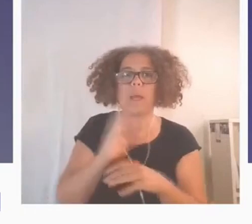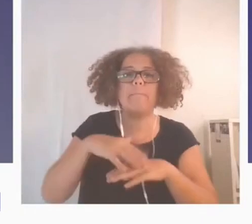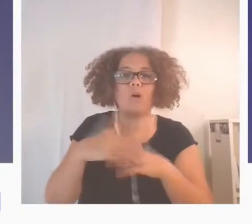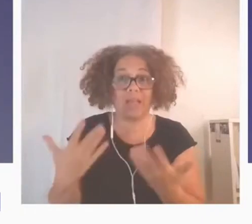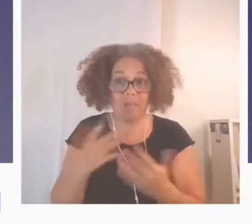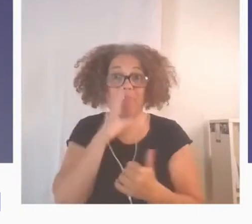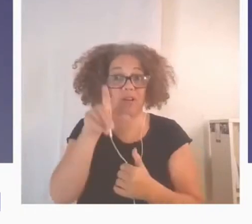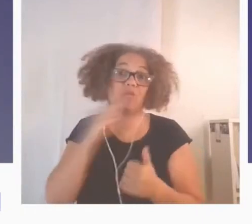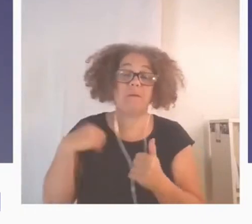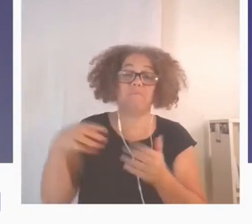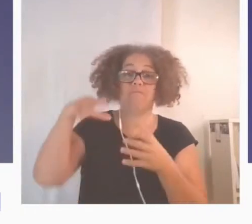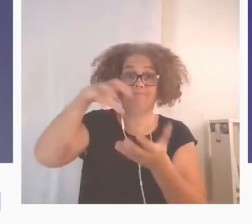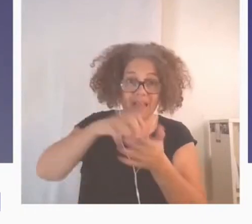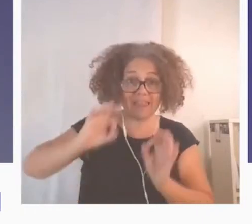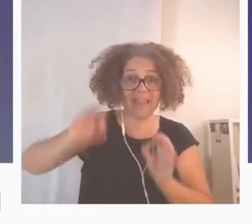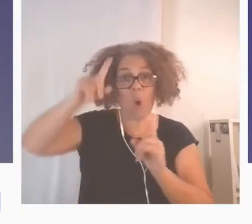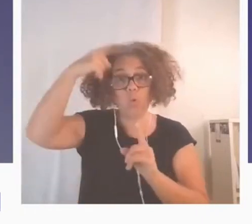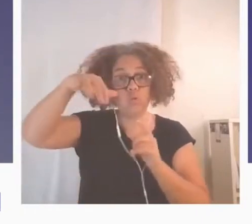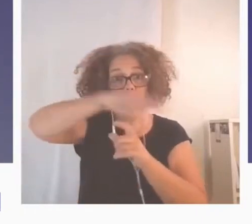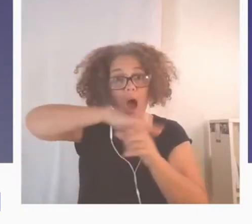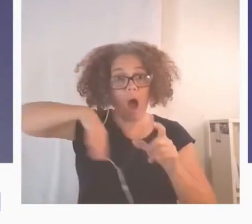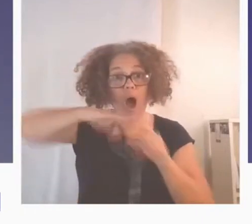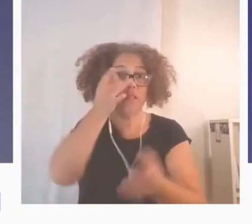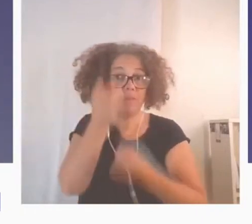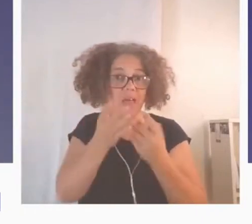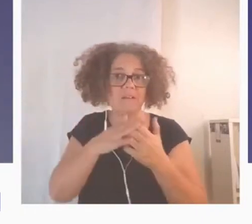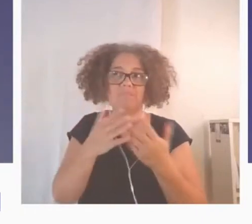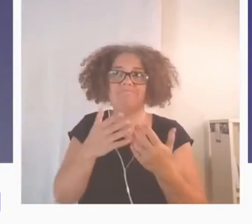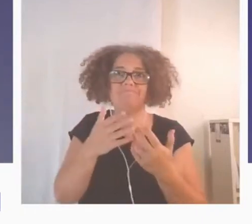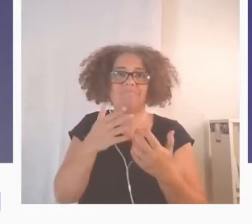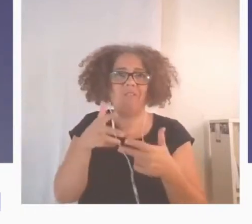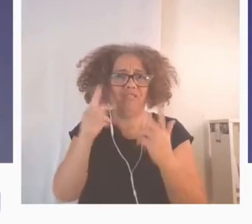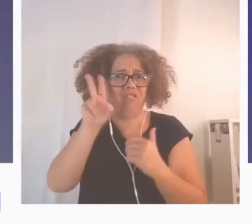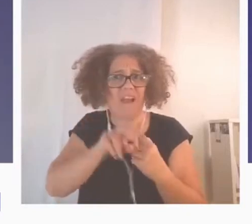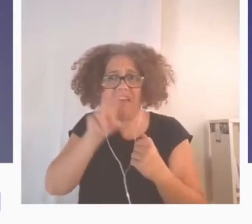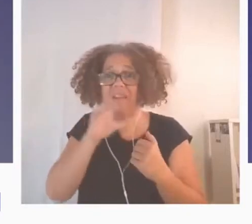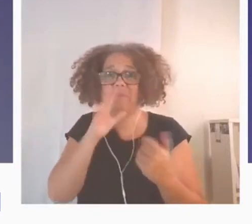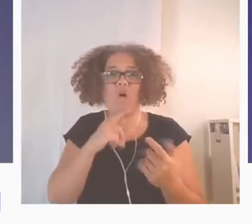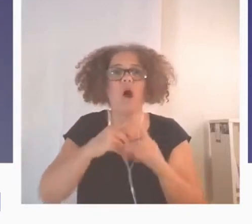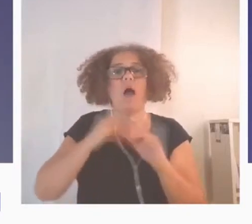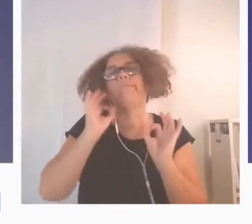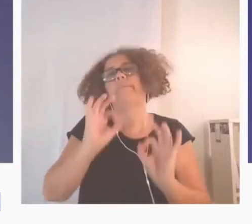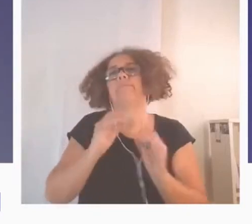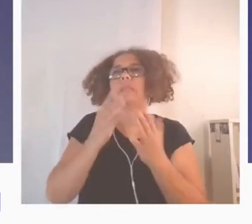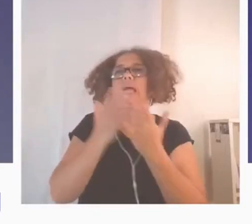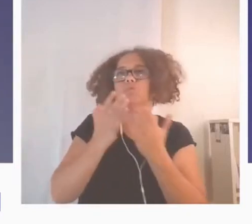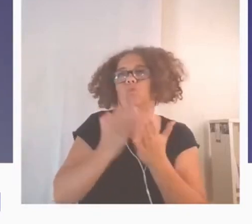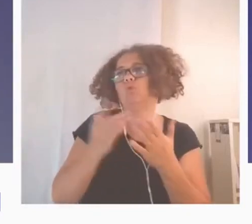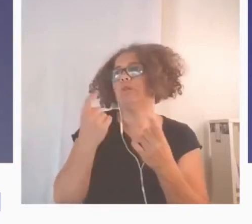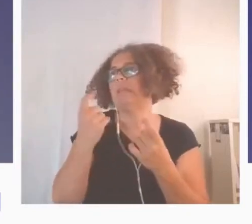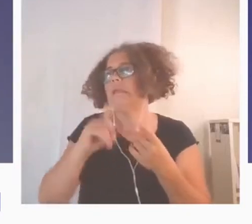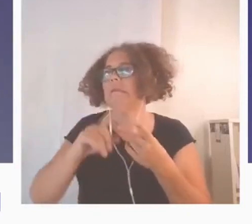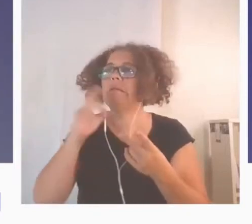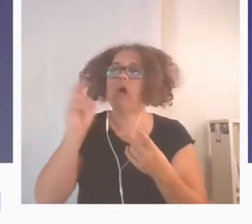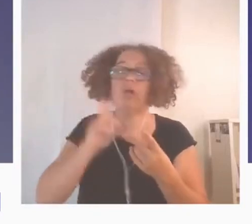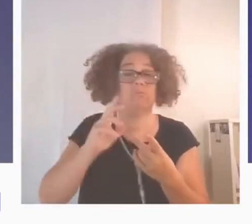espacio en el que no hay niveles de estudios, no hay orígenes, no es tan